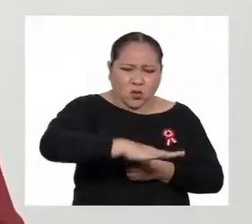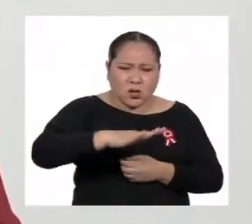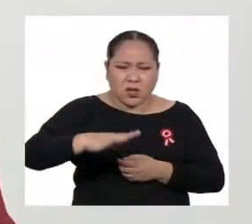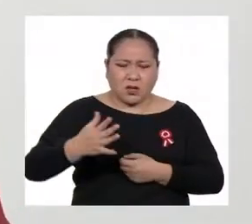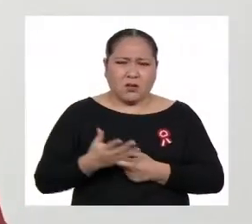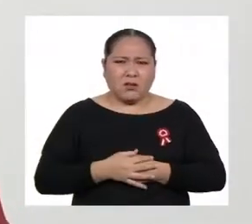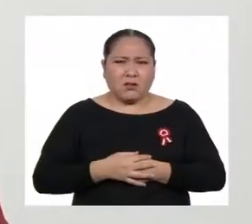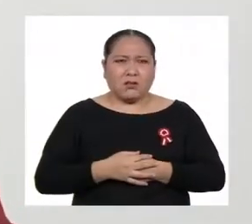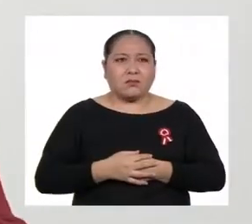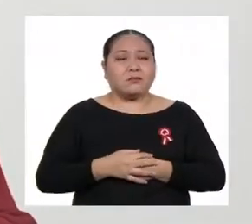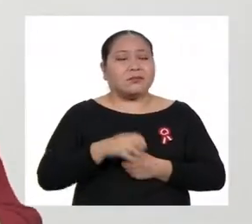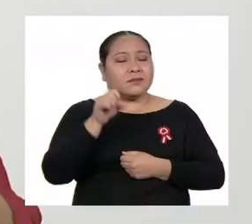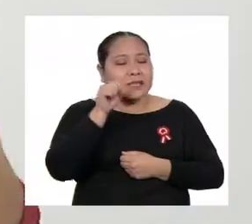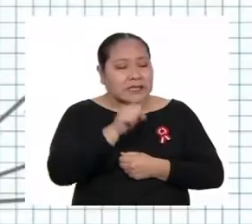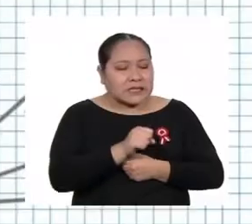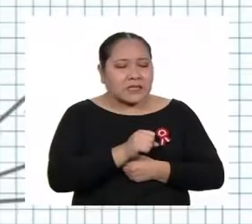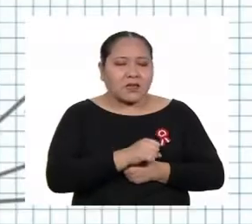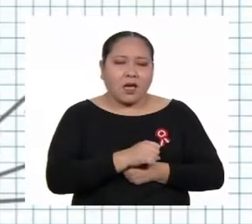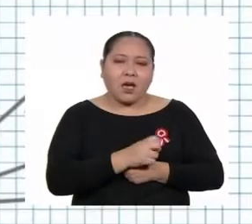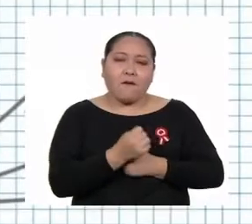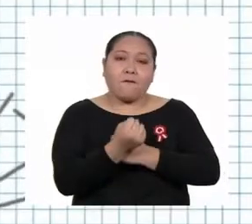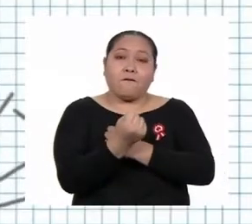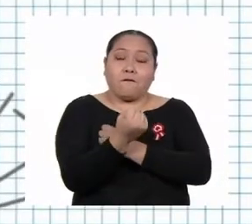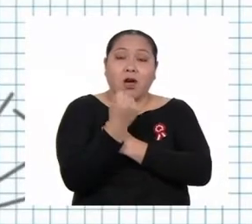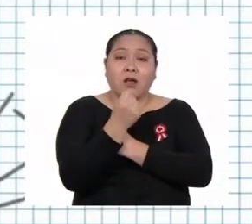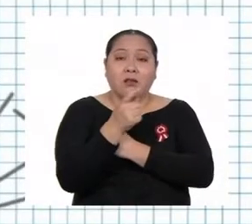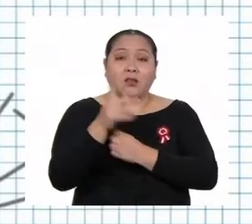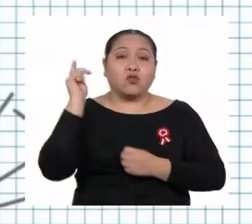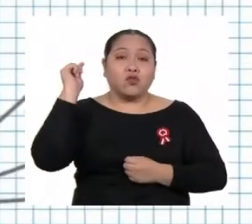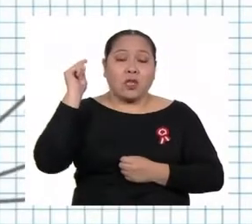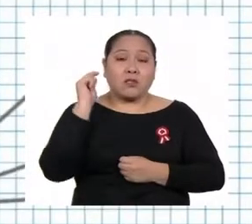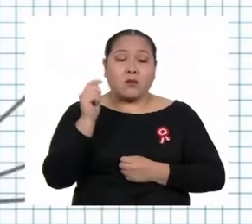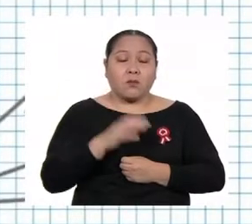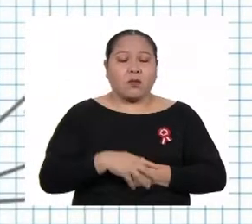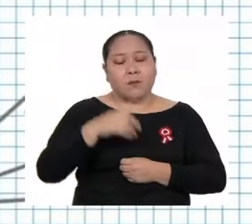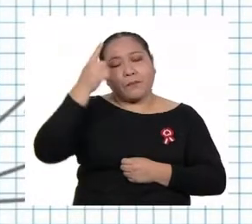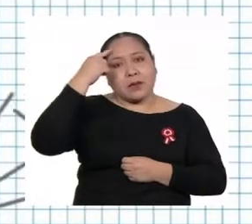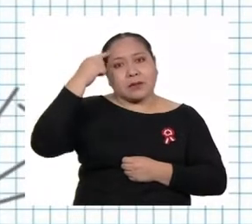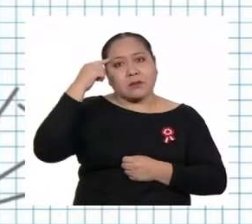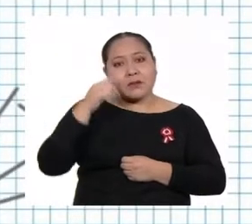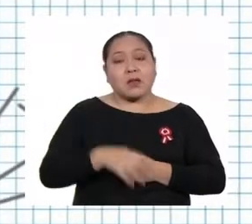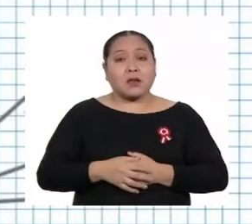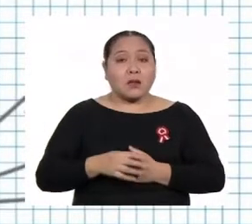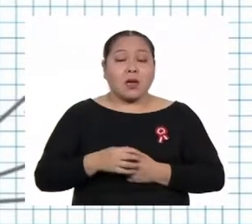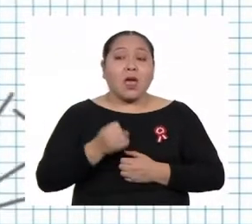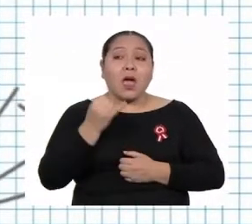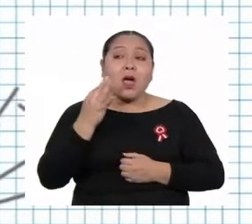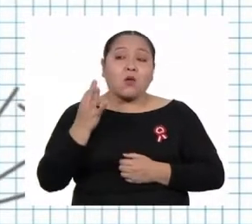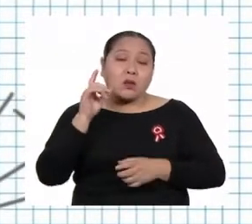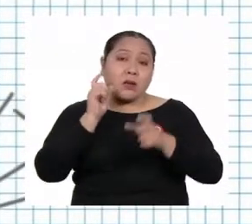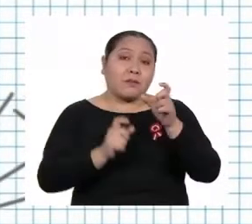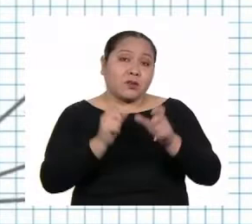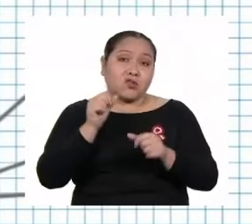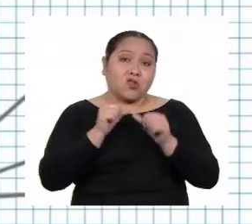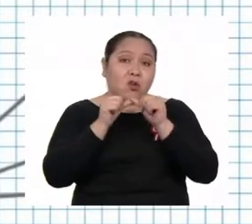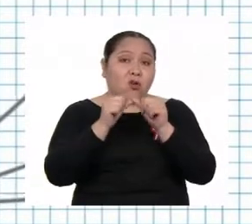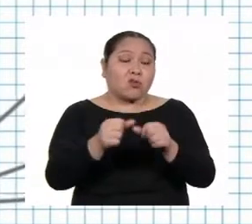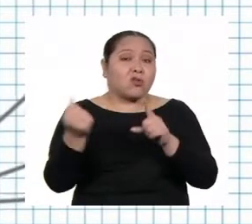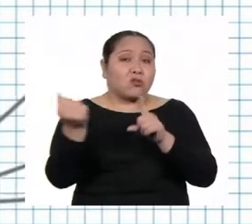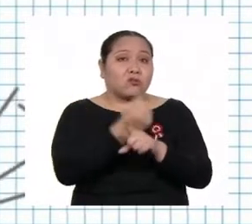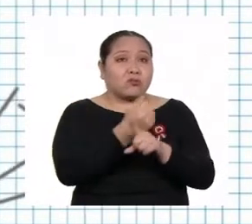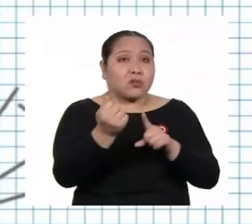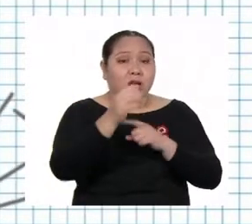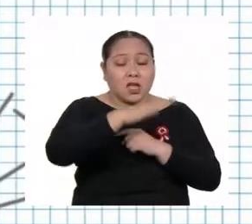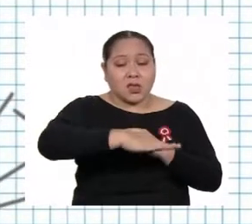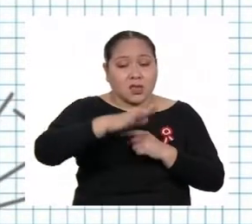niño. Sí, muy fuerte el testimonio. Y pensar que hasta ahora hay casos de violencia hacia niñas